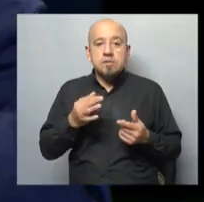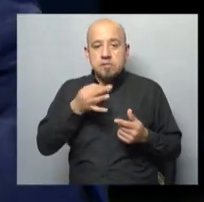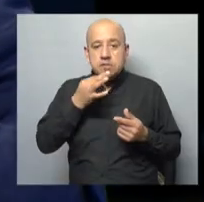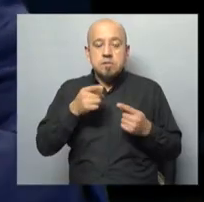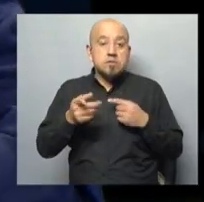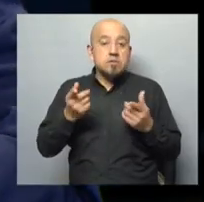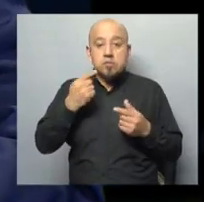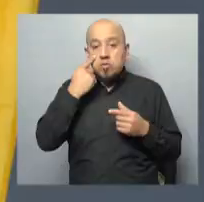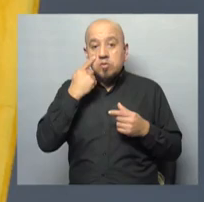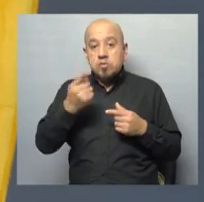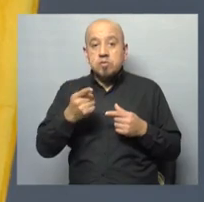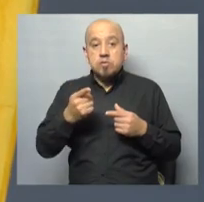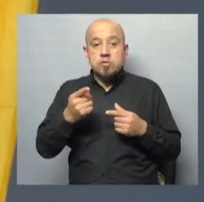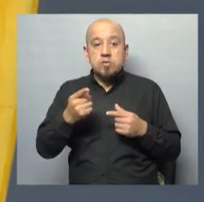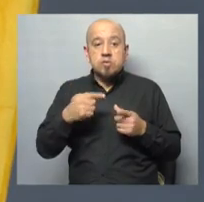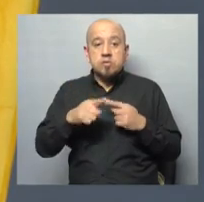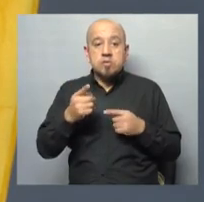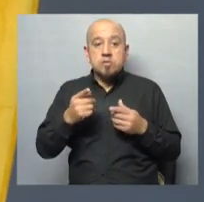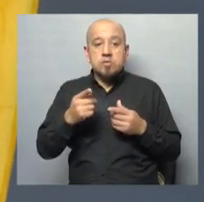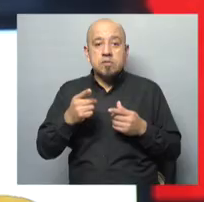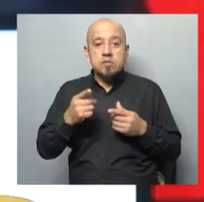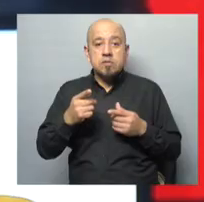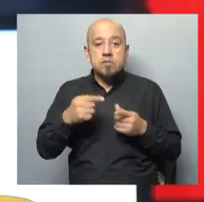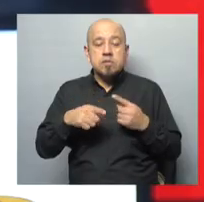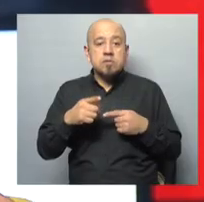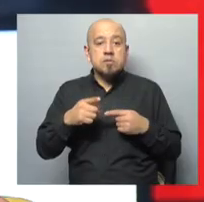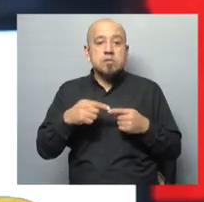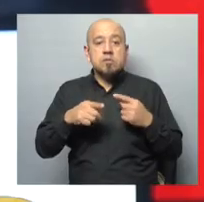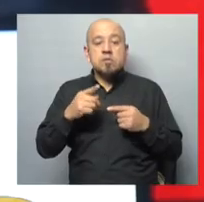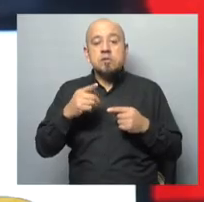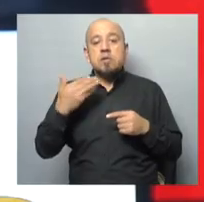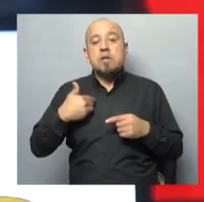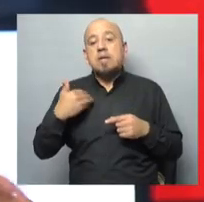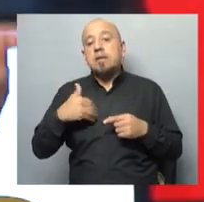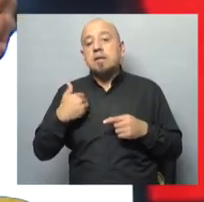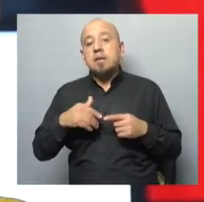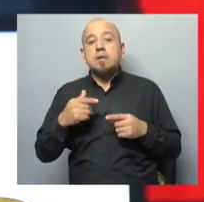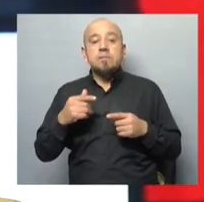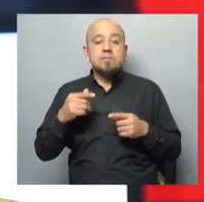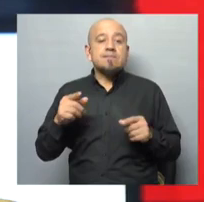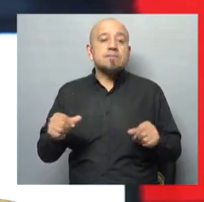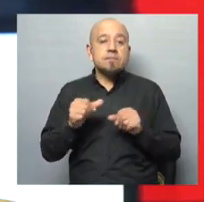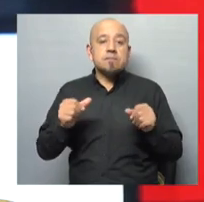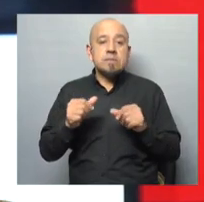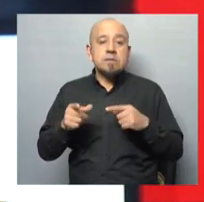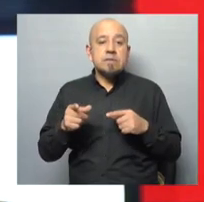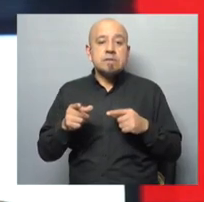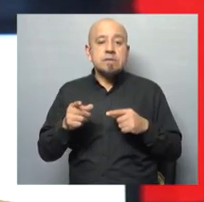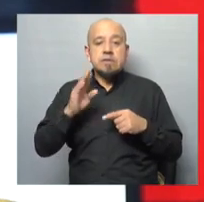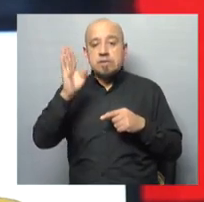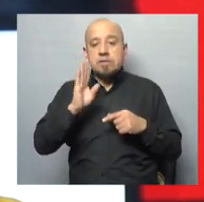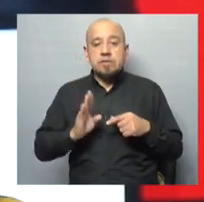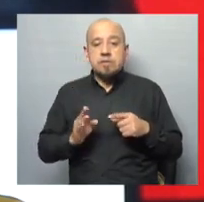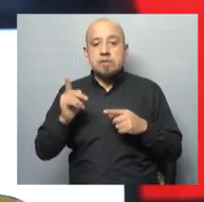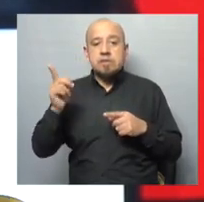los conozco si no los conoce es capaz que no pasan de largo si en argentina sobre todo si yo he hecho de argentino en brasil hecho de cualquier